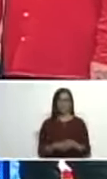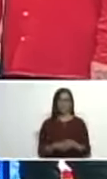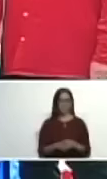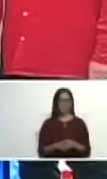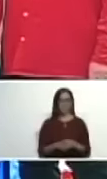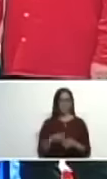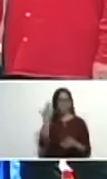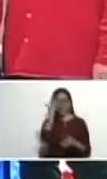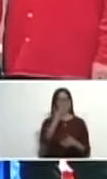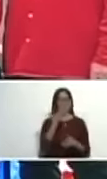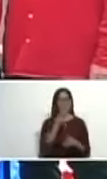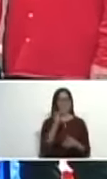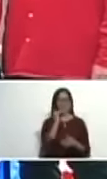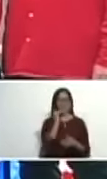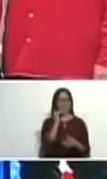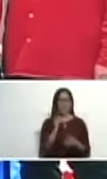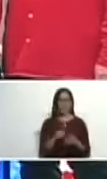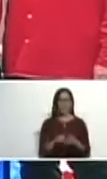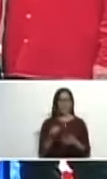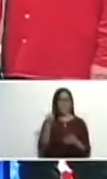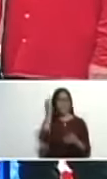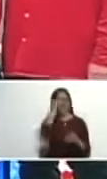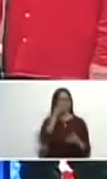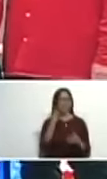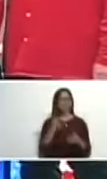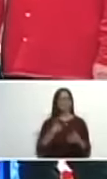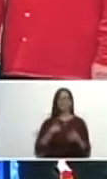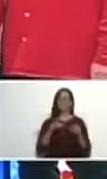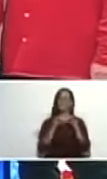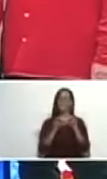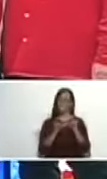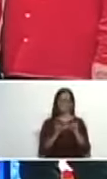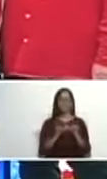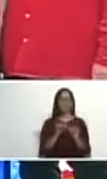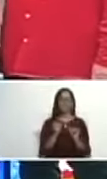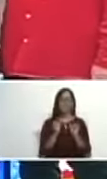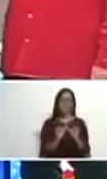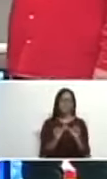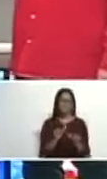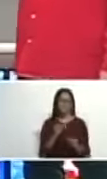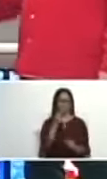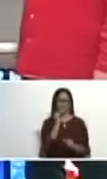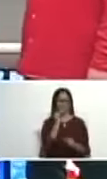Eras tú un chamito. Él dice, éramos. Yo sigo siendo un chamito.